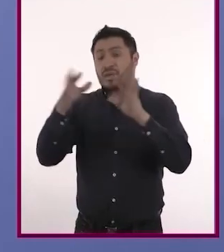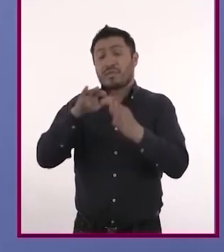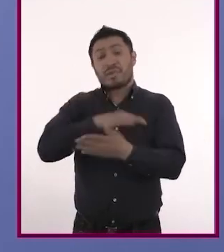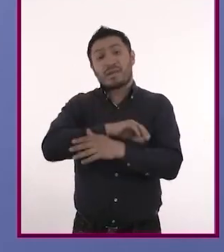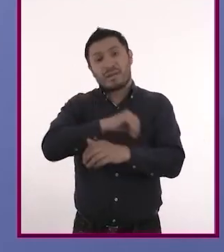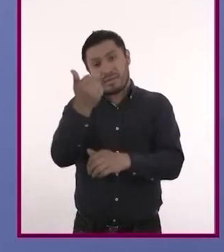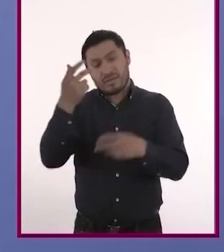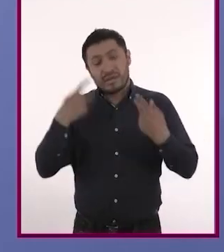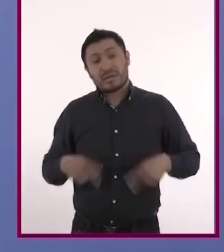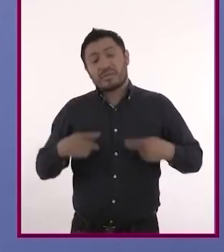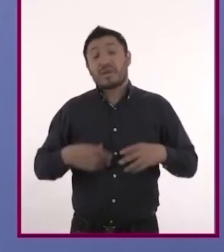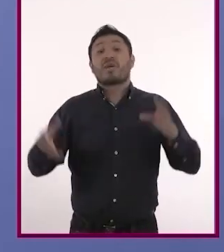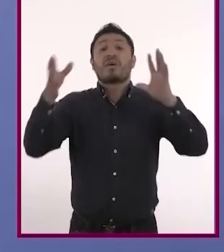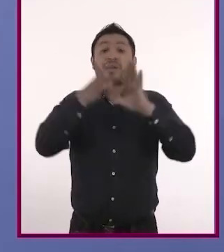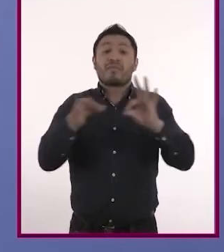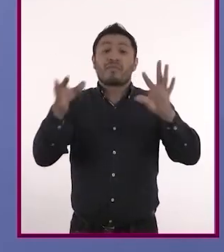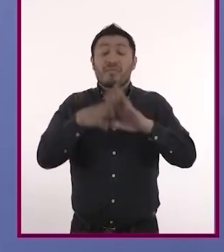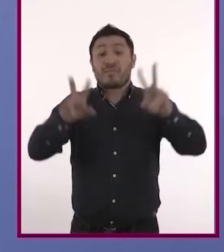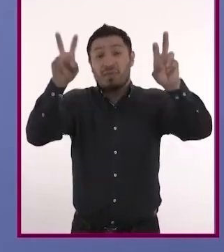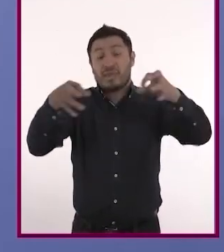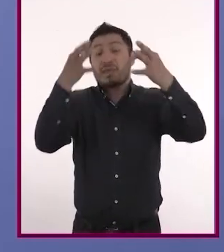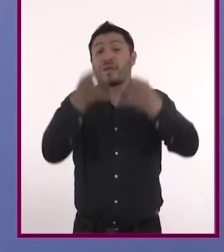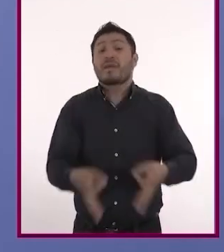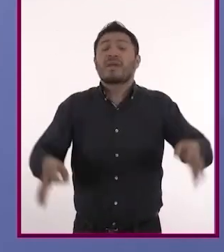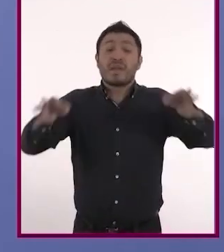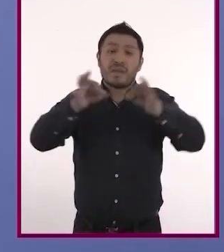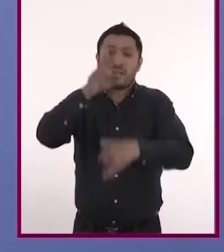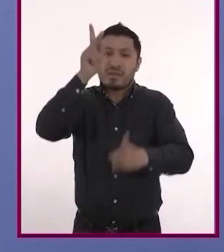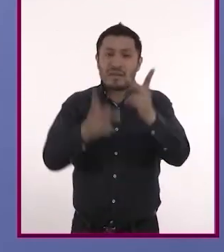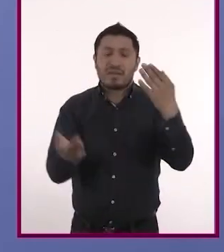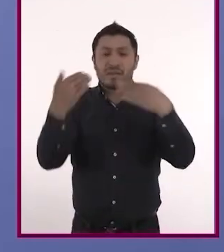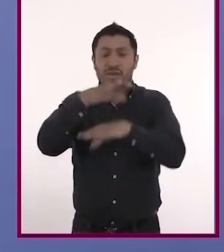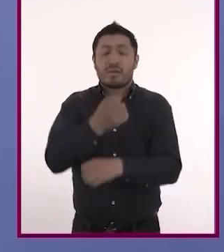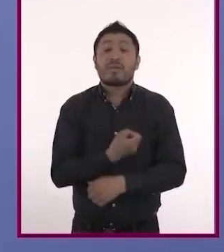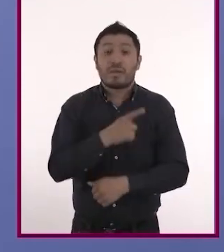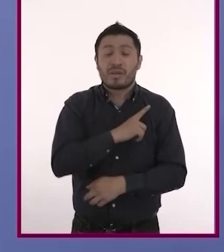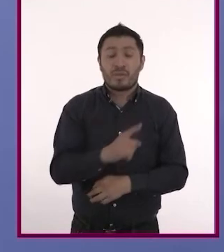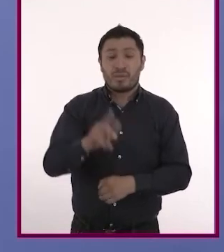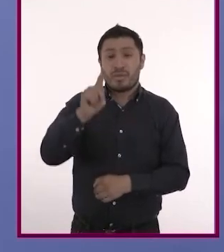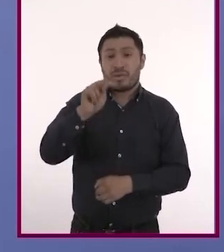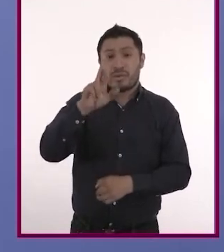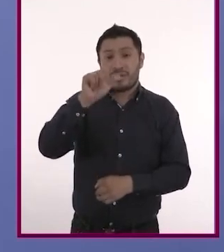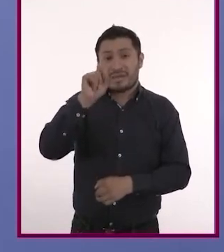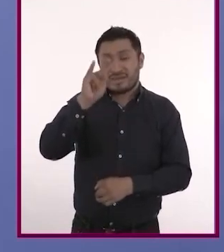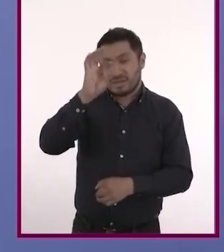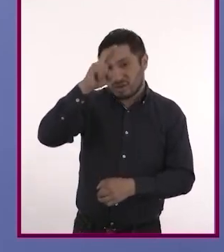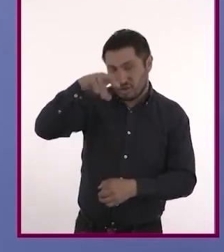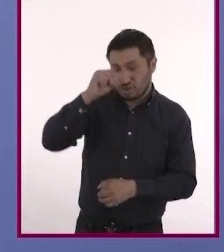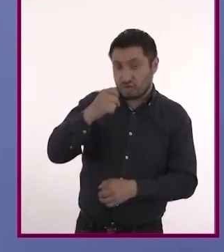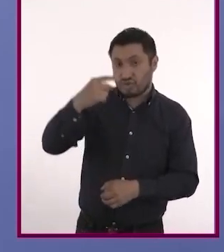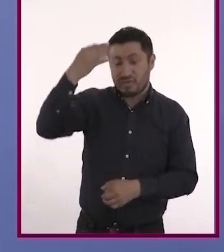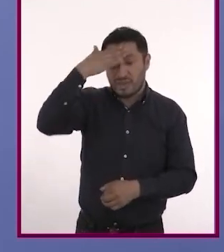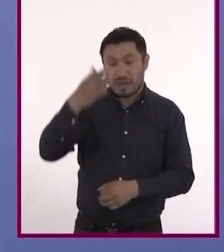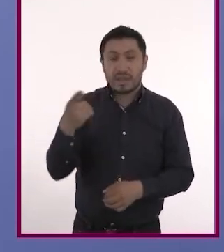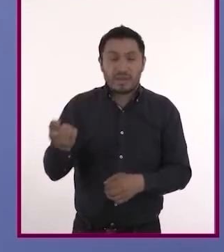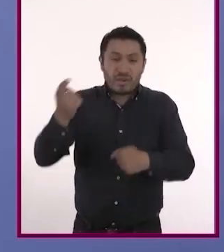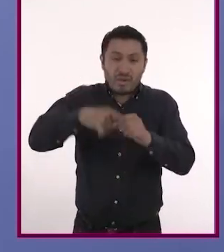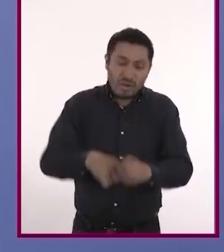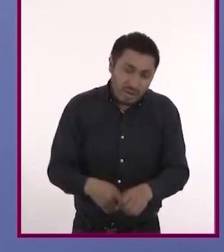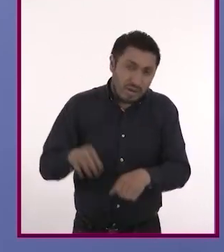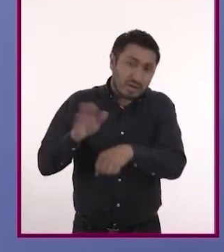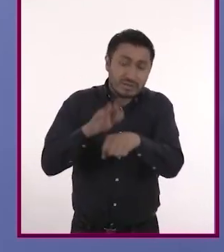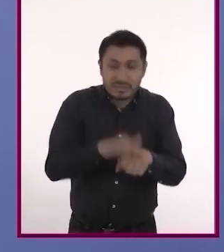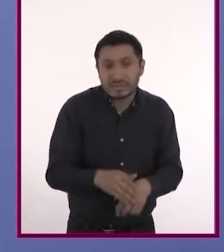otros familiares, conocidos o amigos sobre la importancia de hablar sobre salud y trastornos mentales. Súmate a campañas,